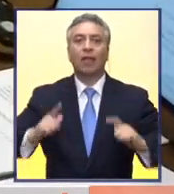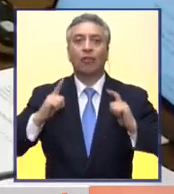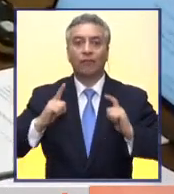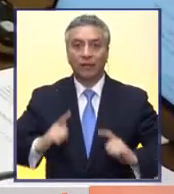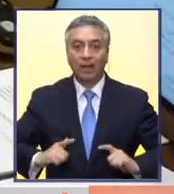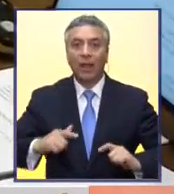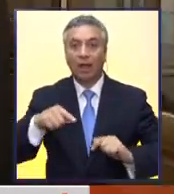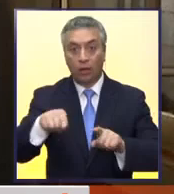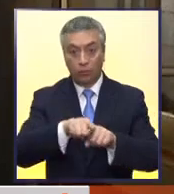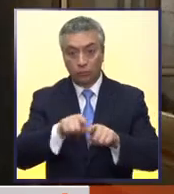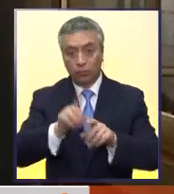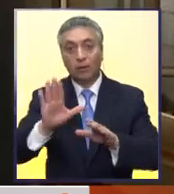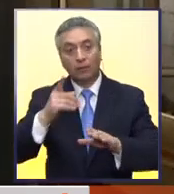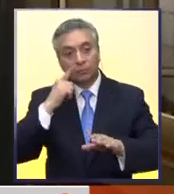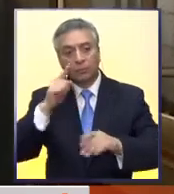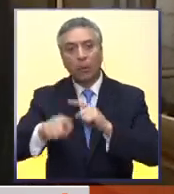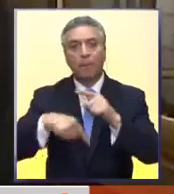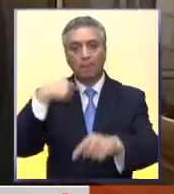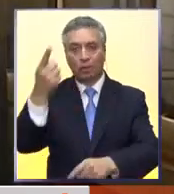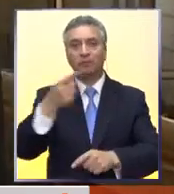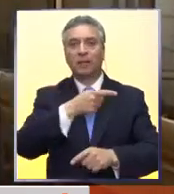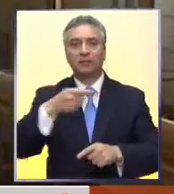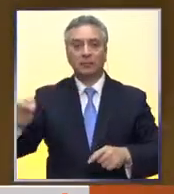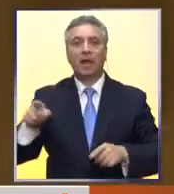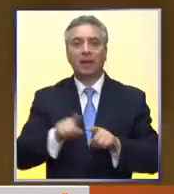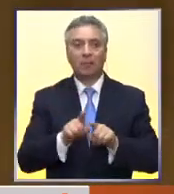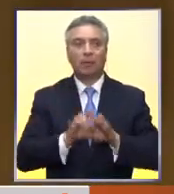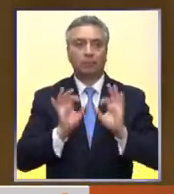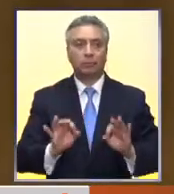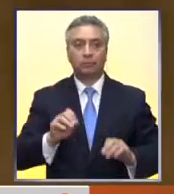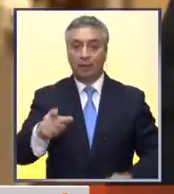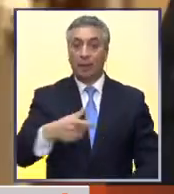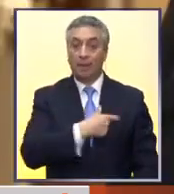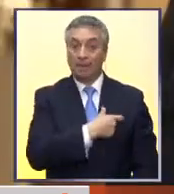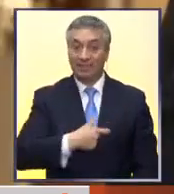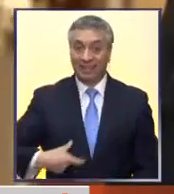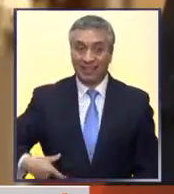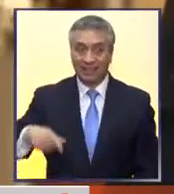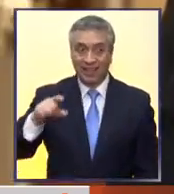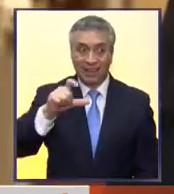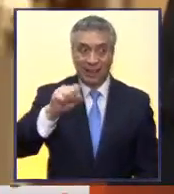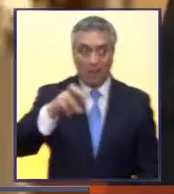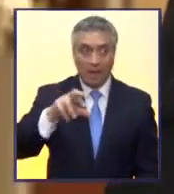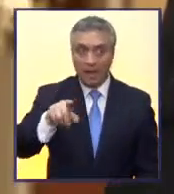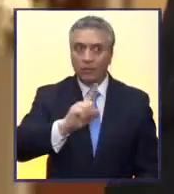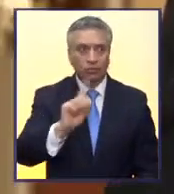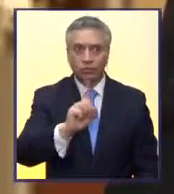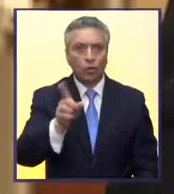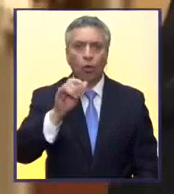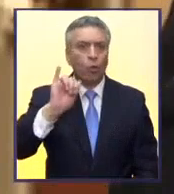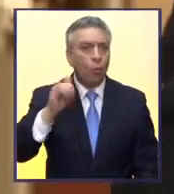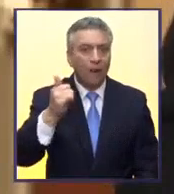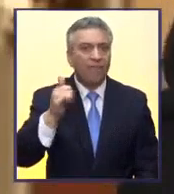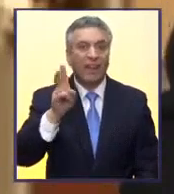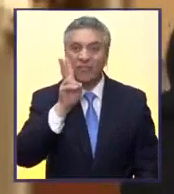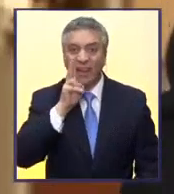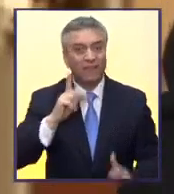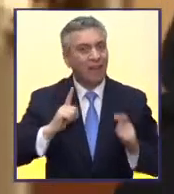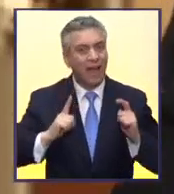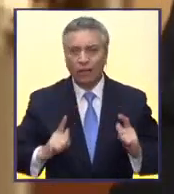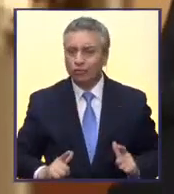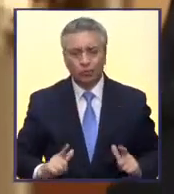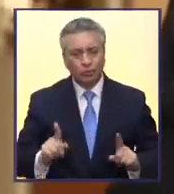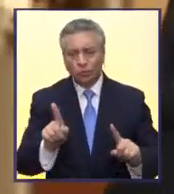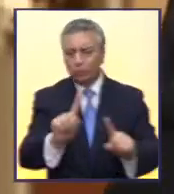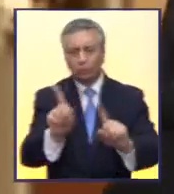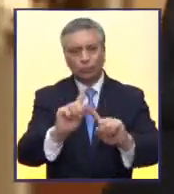la próxima semana. Desde la presidencia de la Cámara defienden la decisión. No es que el jueves y viernes estemos de vacaciones. Es decir, y yo